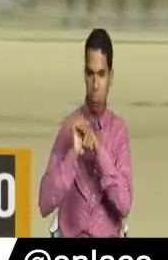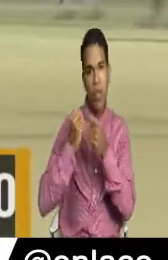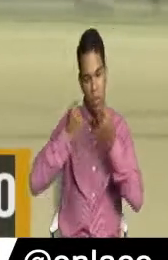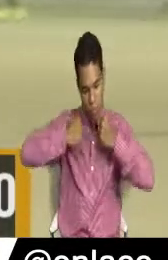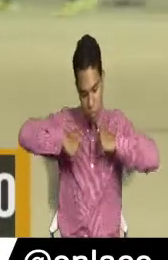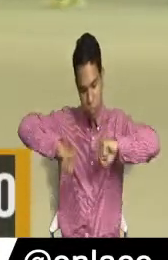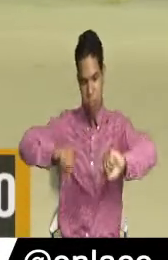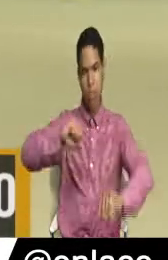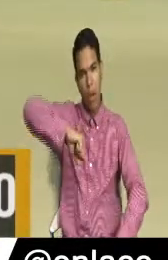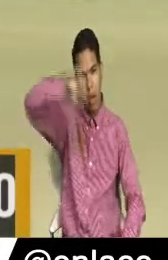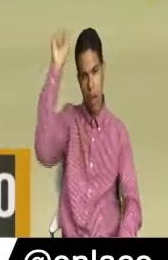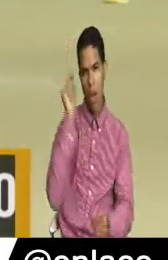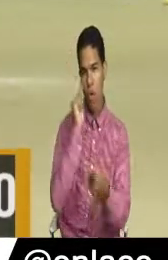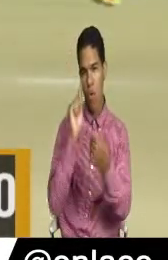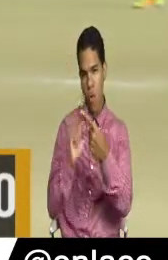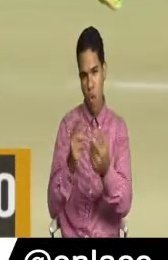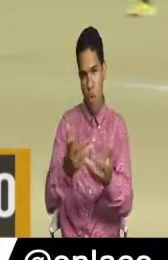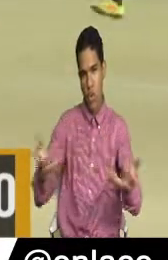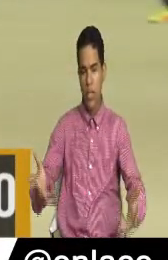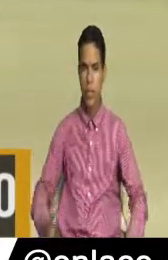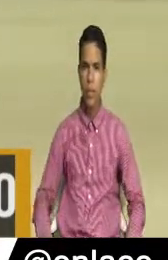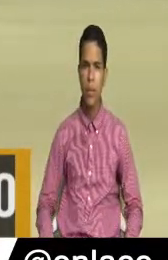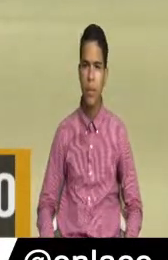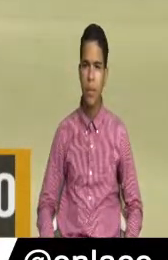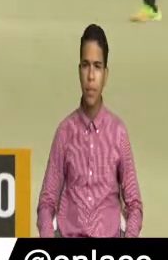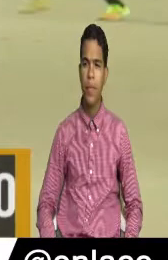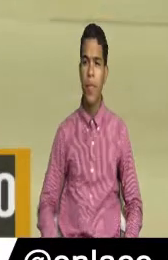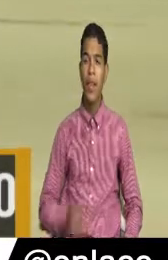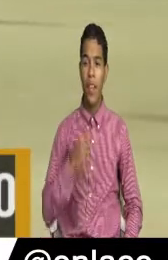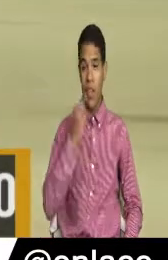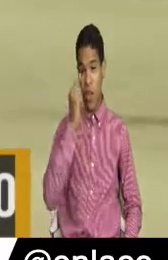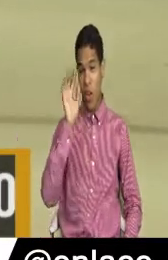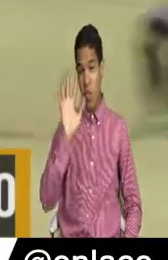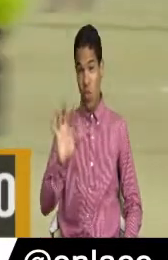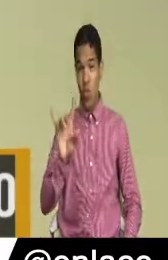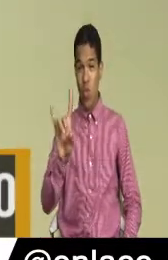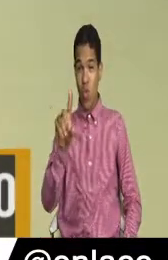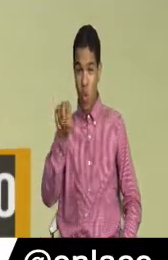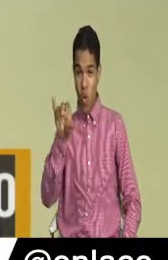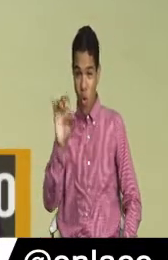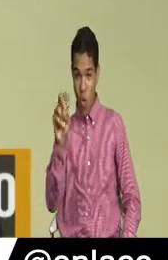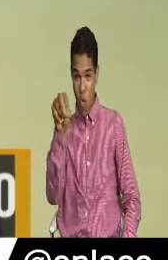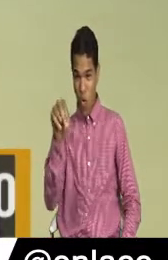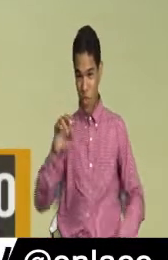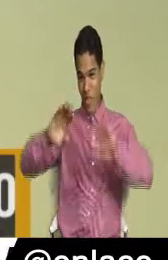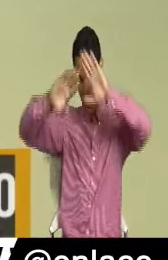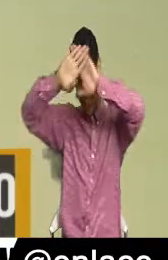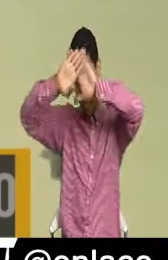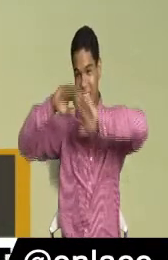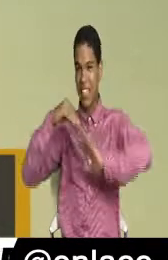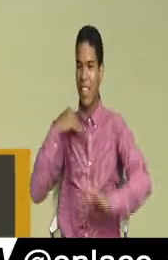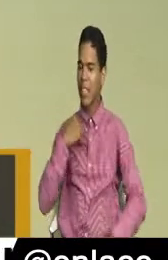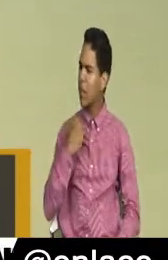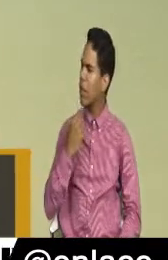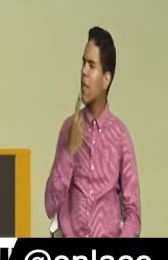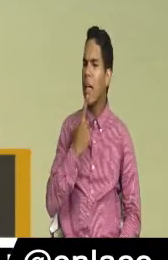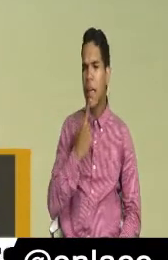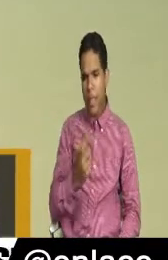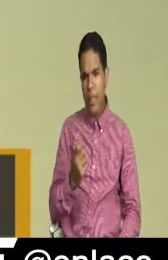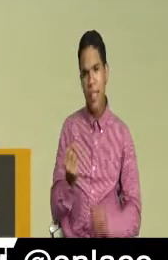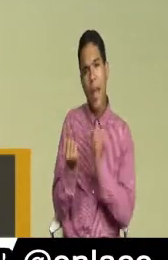Por su parte, el equipo Unión trató de mejorar su juego para lograr la victoria. Es difícil, un equipo algo